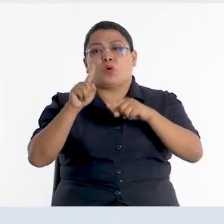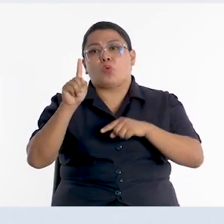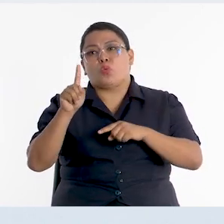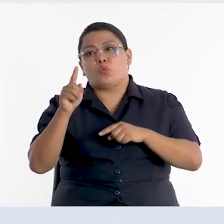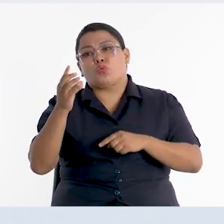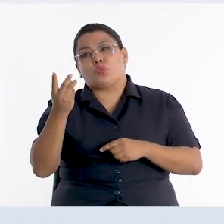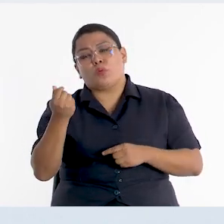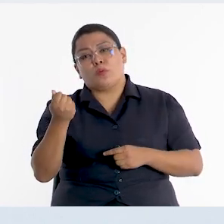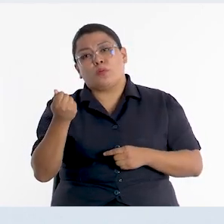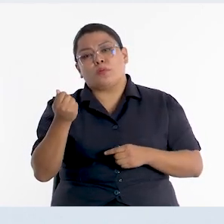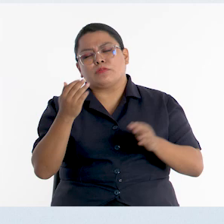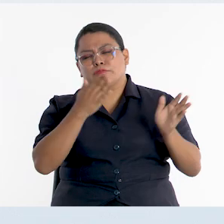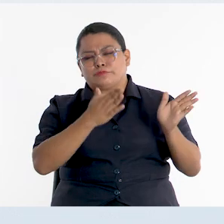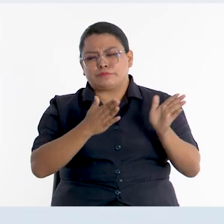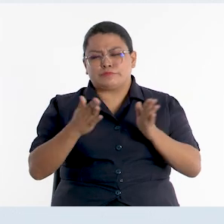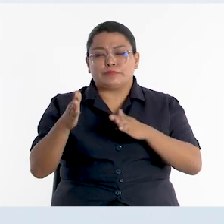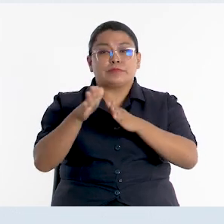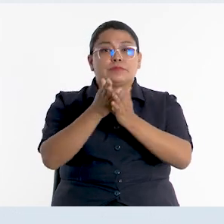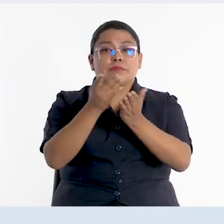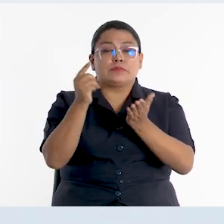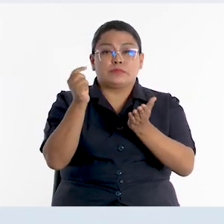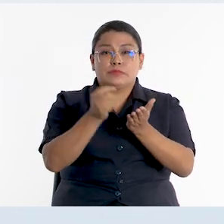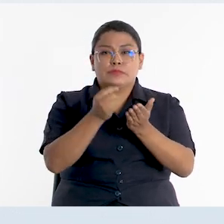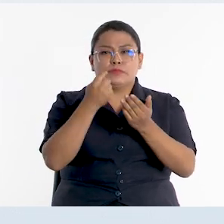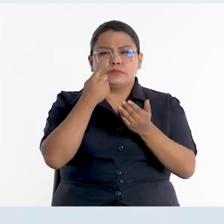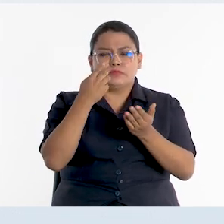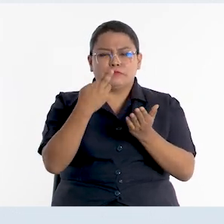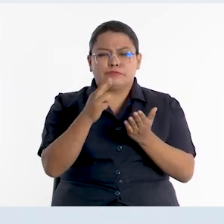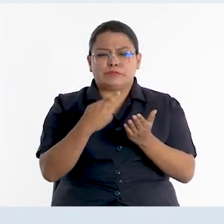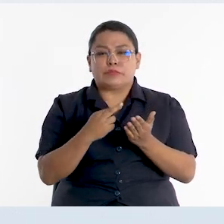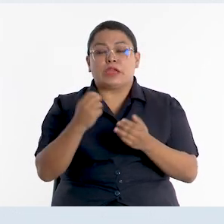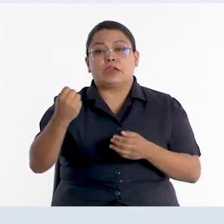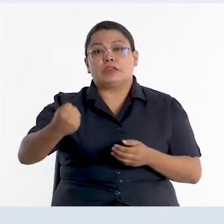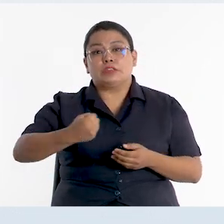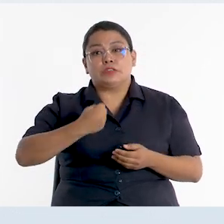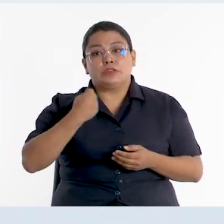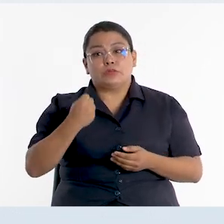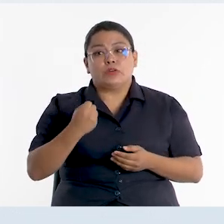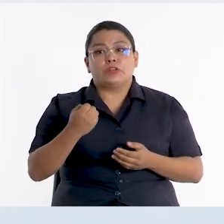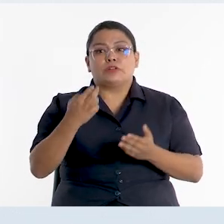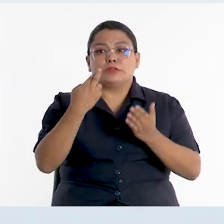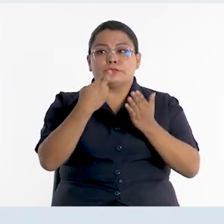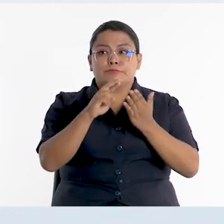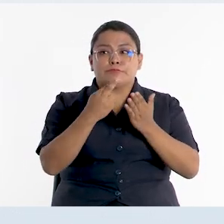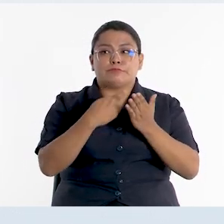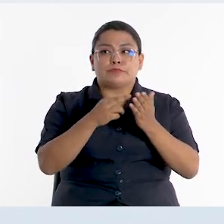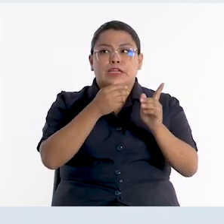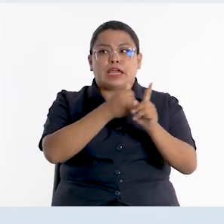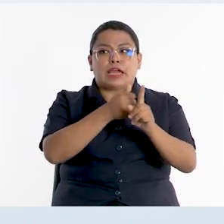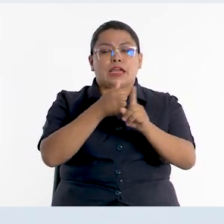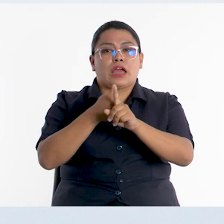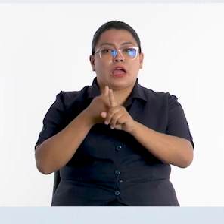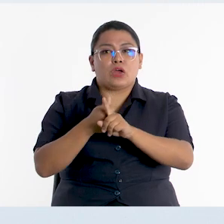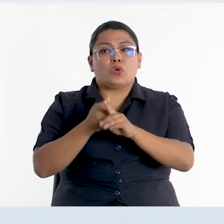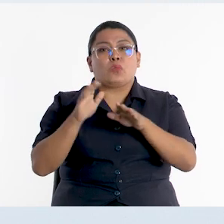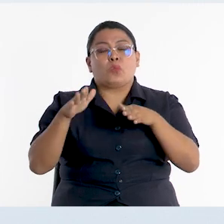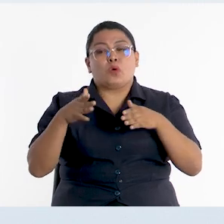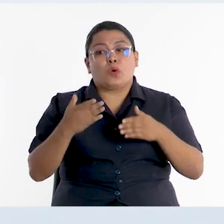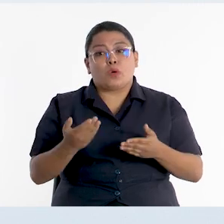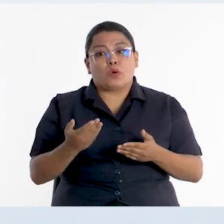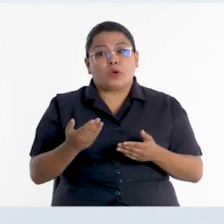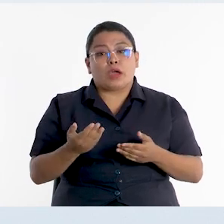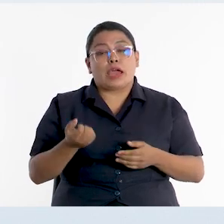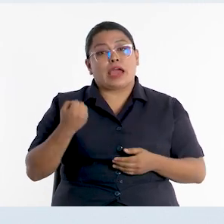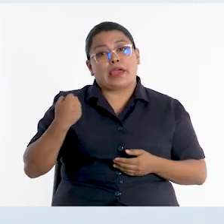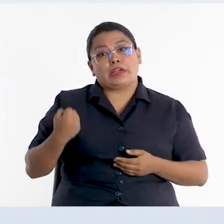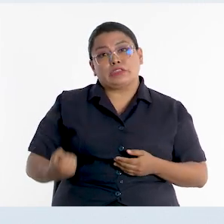cifra, hay una secuencia ordenada en el libro de texto y es importante ir revisando cada caso